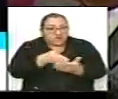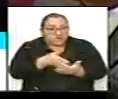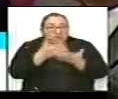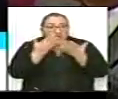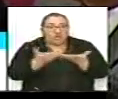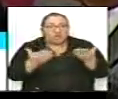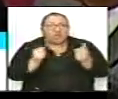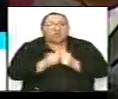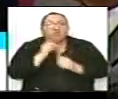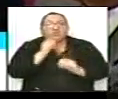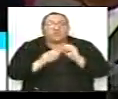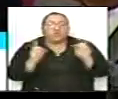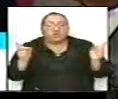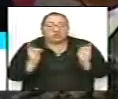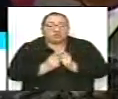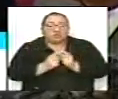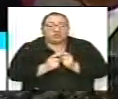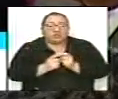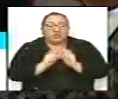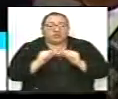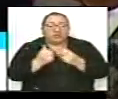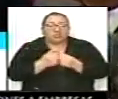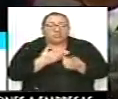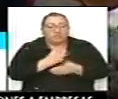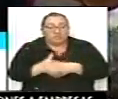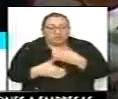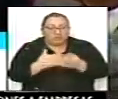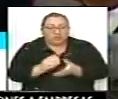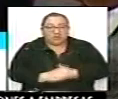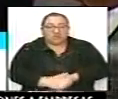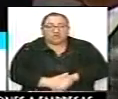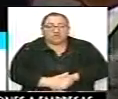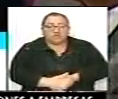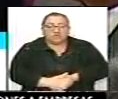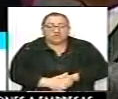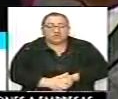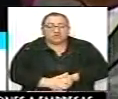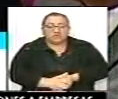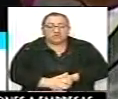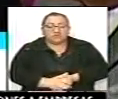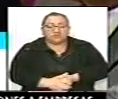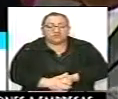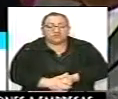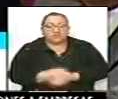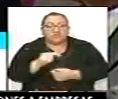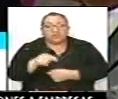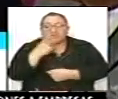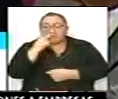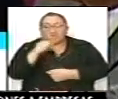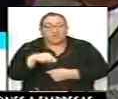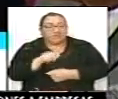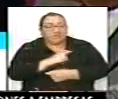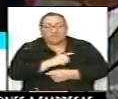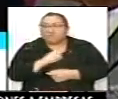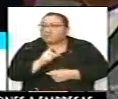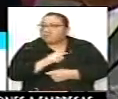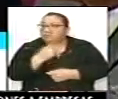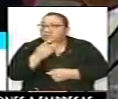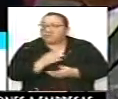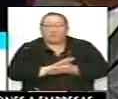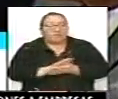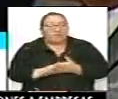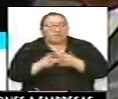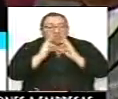cosas hacia soluciones concretas y los partidos vayan por ahí. Pero eso tampoco es lo que se está viendo acá. Aquí no se está dando